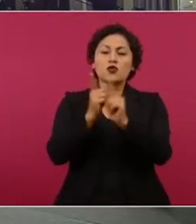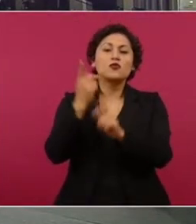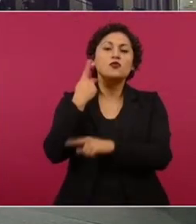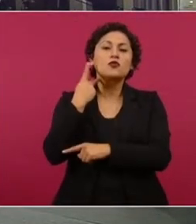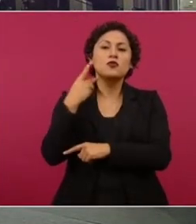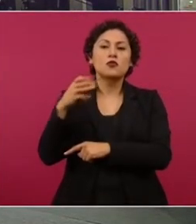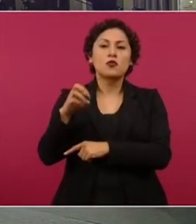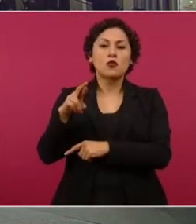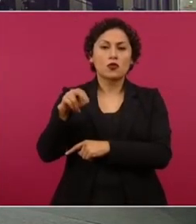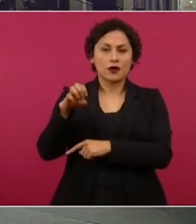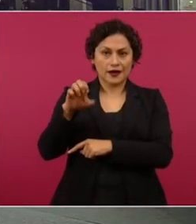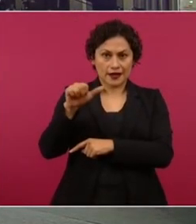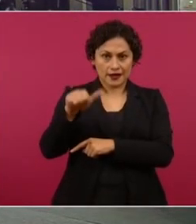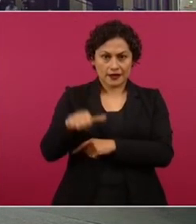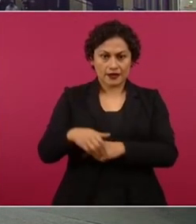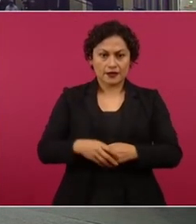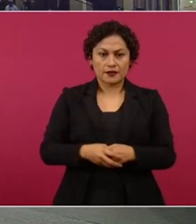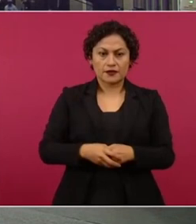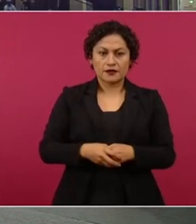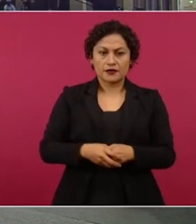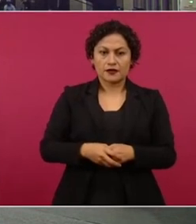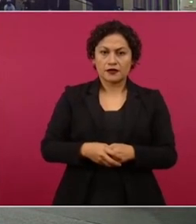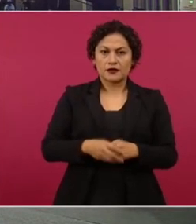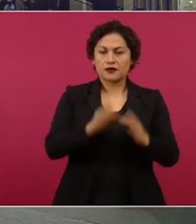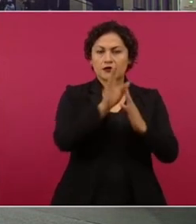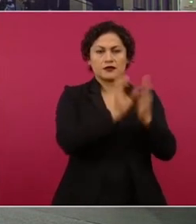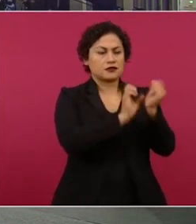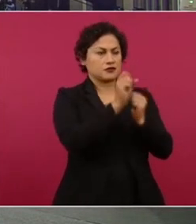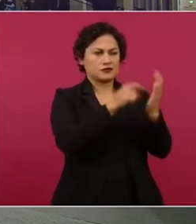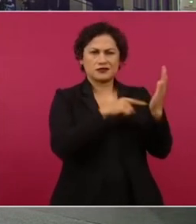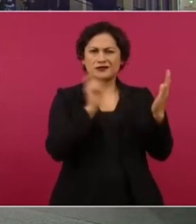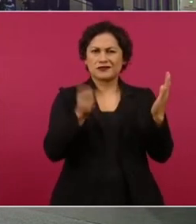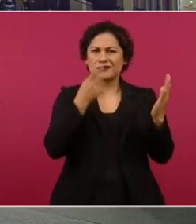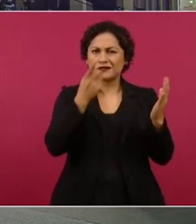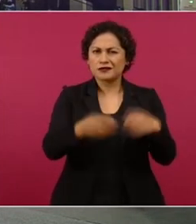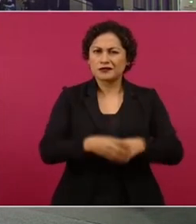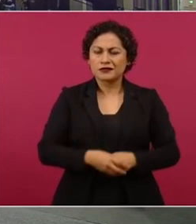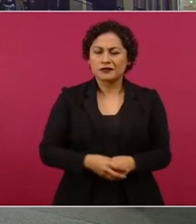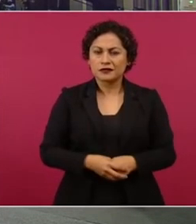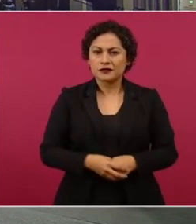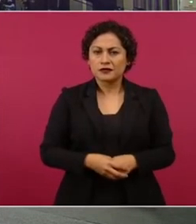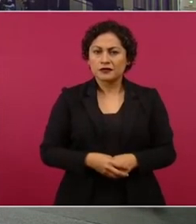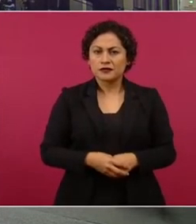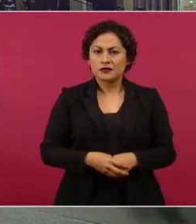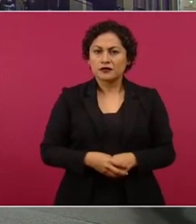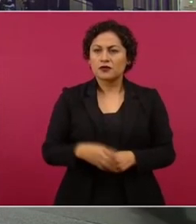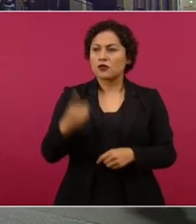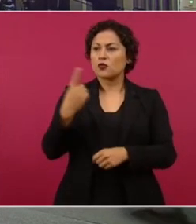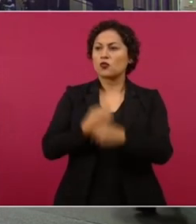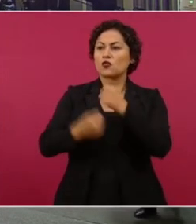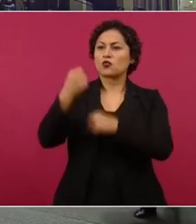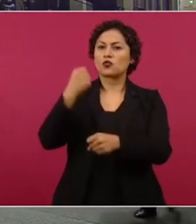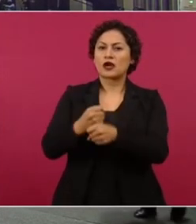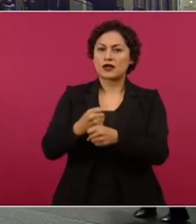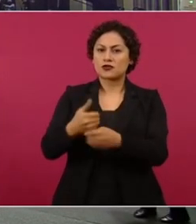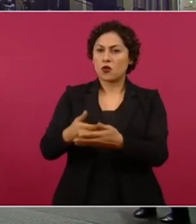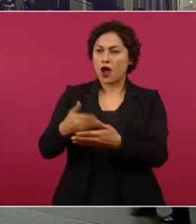acorde a la Constitución. ¿Y qué es, dice la Constitución? Un año antes de la elección. Un año antes.